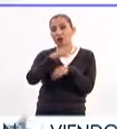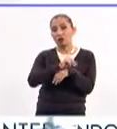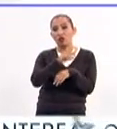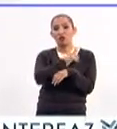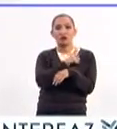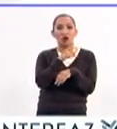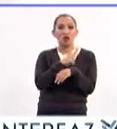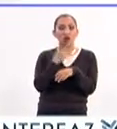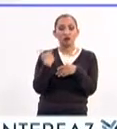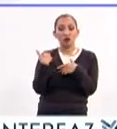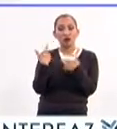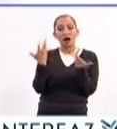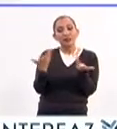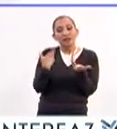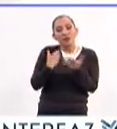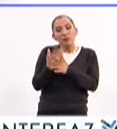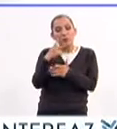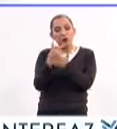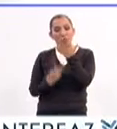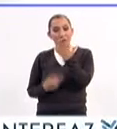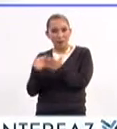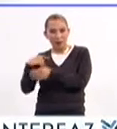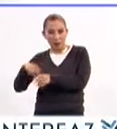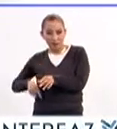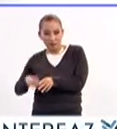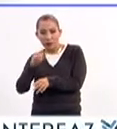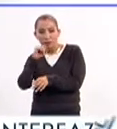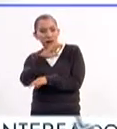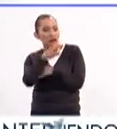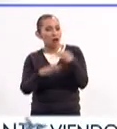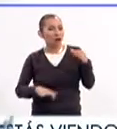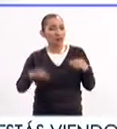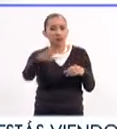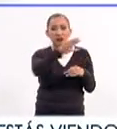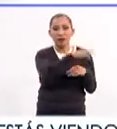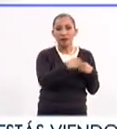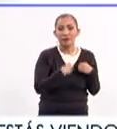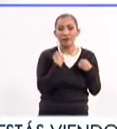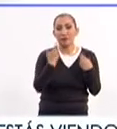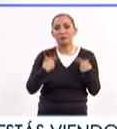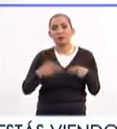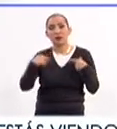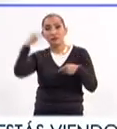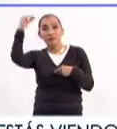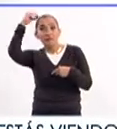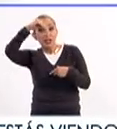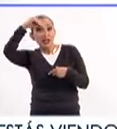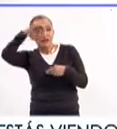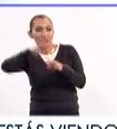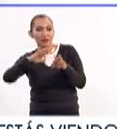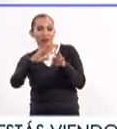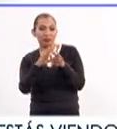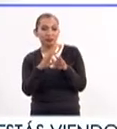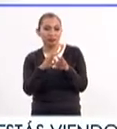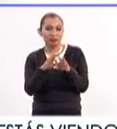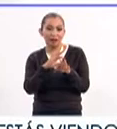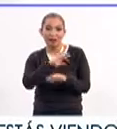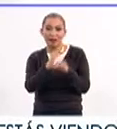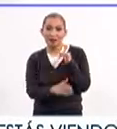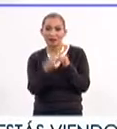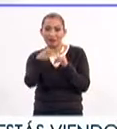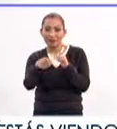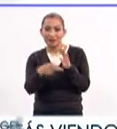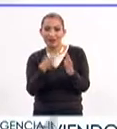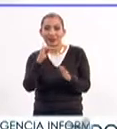solamente de la generación de la nueva política educativa, sino de todos los ámbitos de la vida humana. La filosofía es esencial. Así terminamos